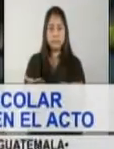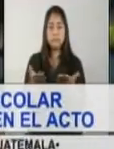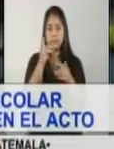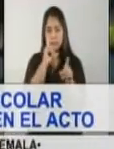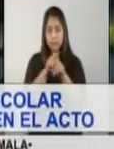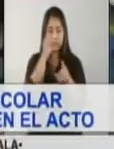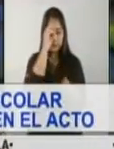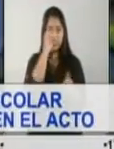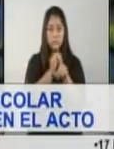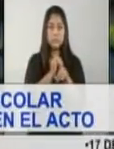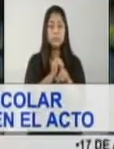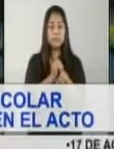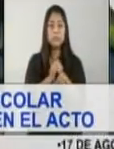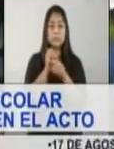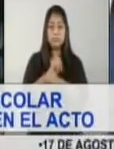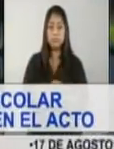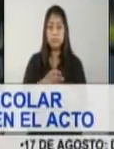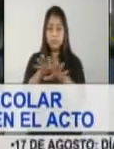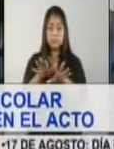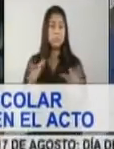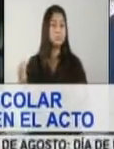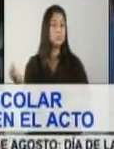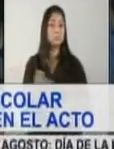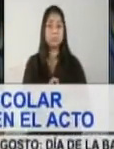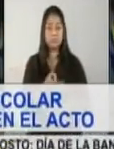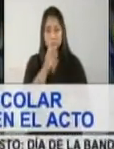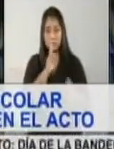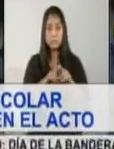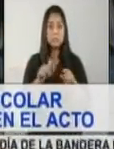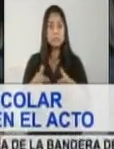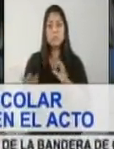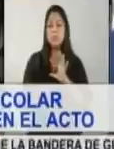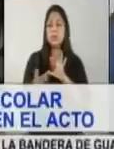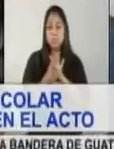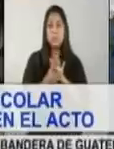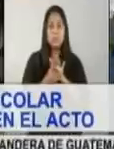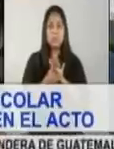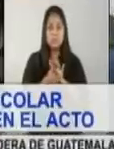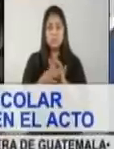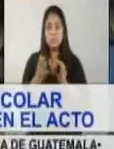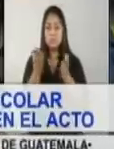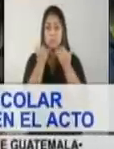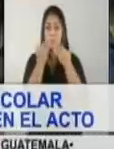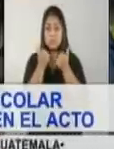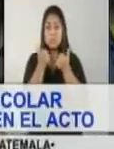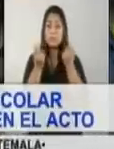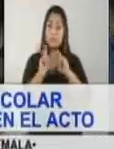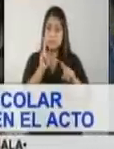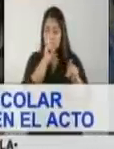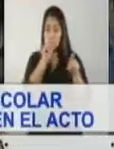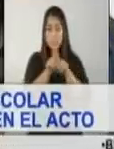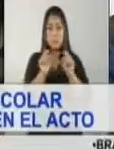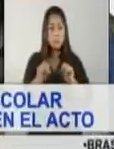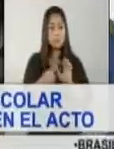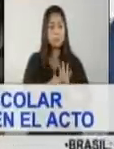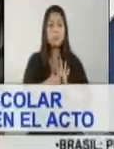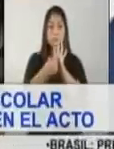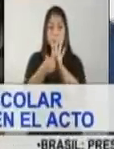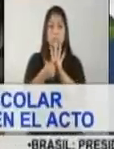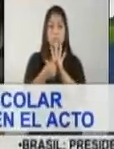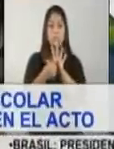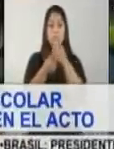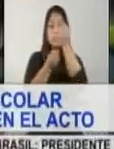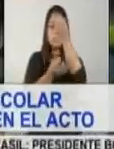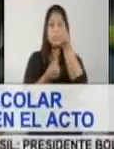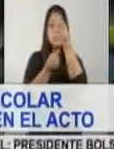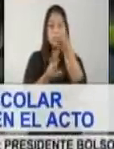mensaje que fuera efectivo, que fuera unido a lo de los alimentos, pero sobre todo que pudiera representar un